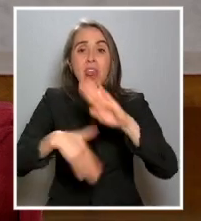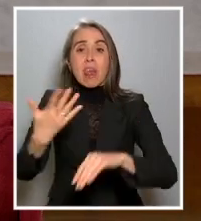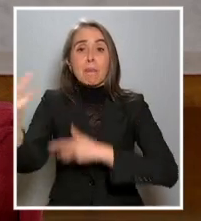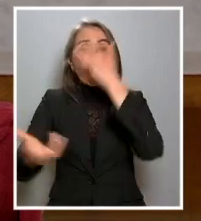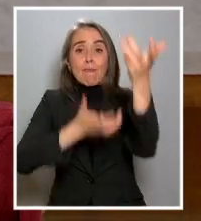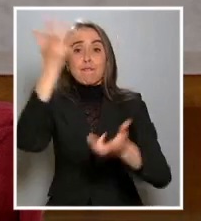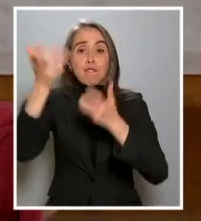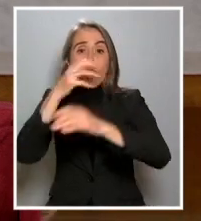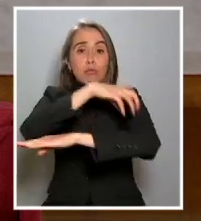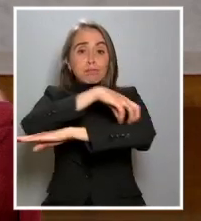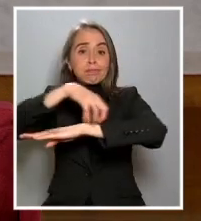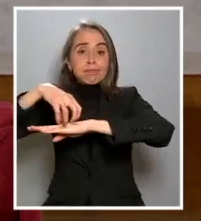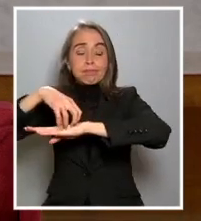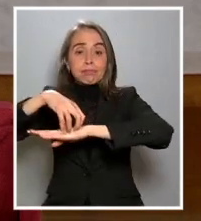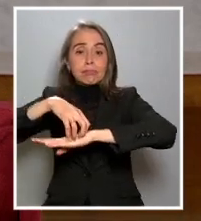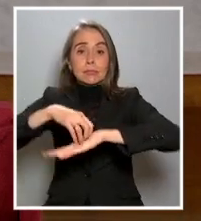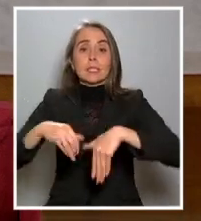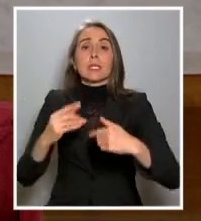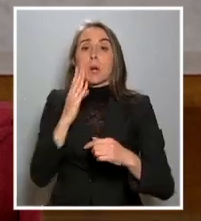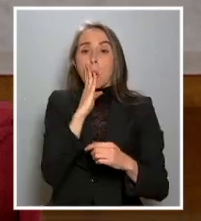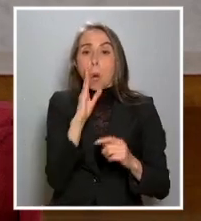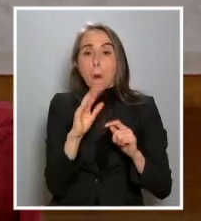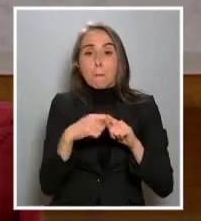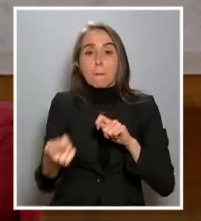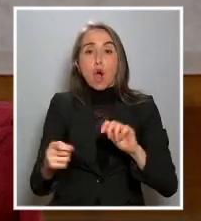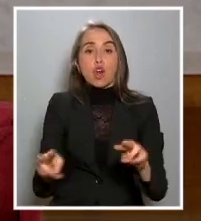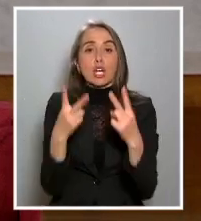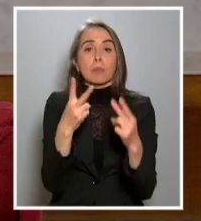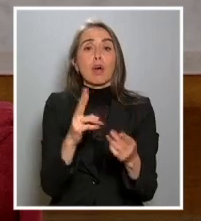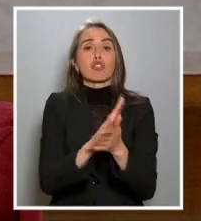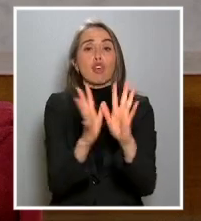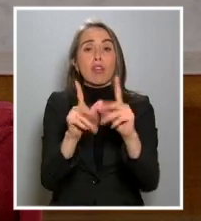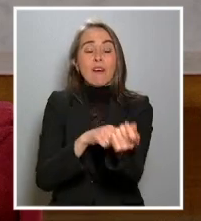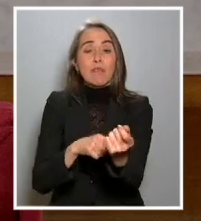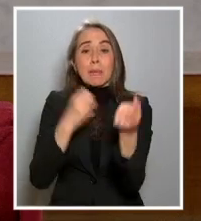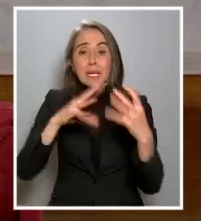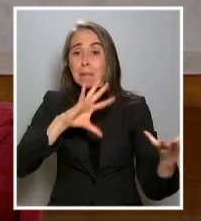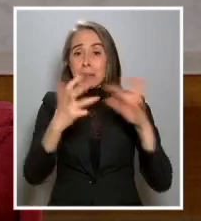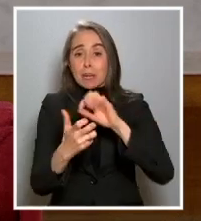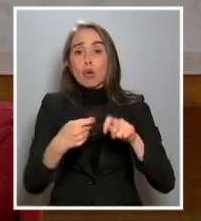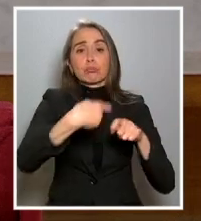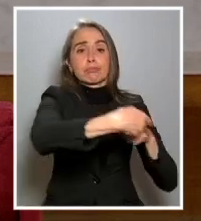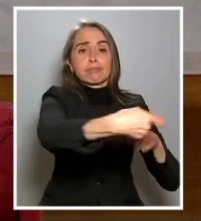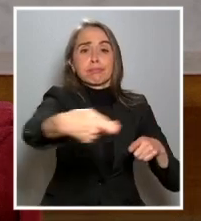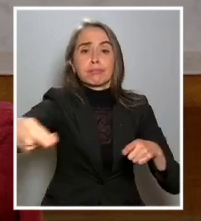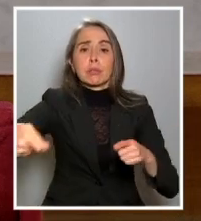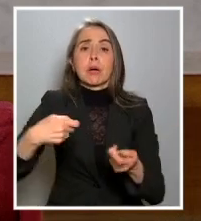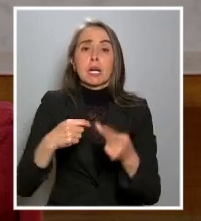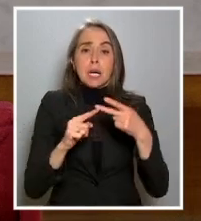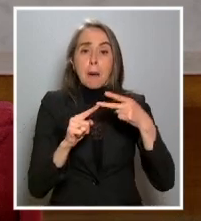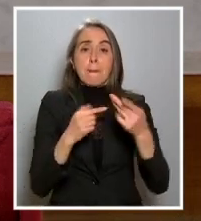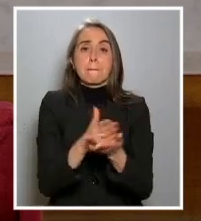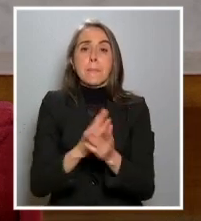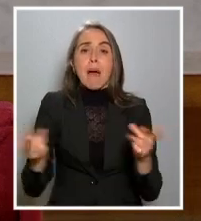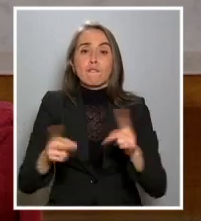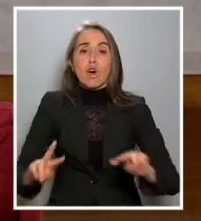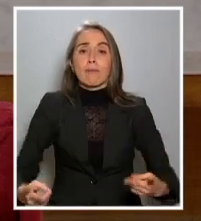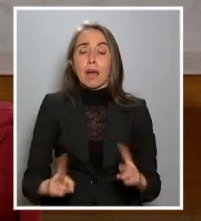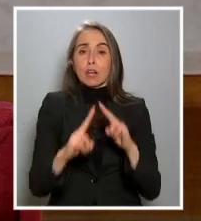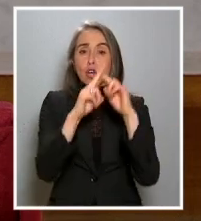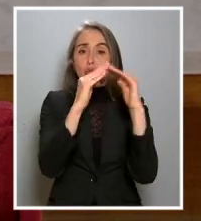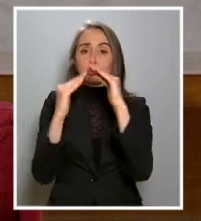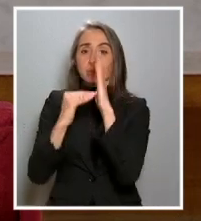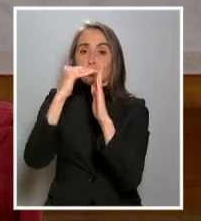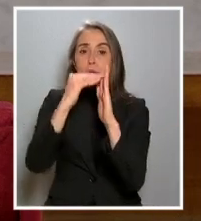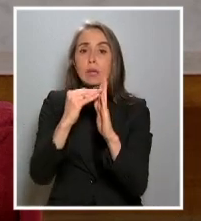a la emergencia entregáramos el bono de recuperación a todas las familias damnificadas. A esto le sigue el plan de reconstrucción que